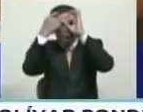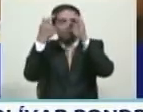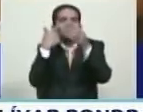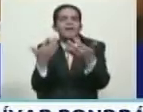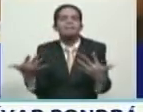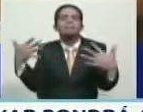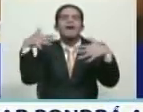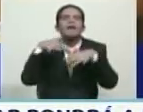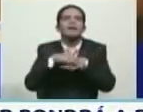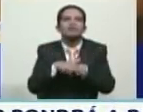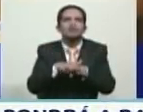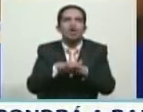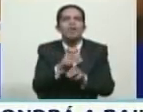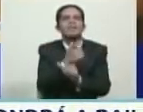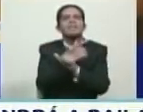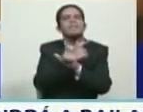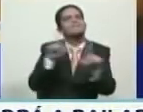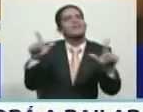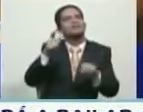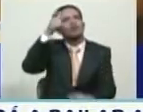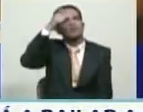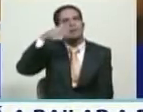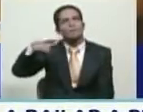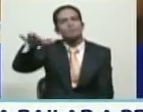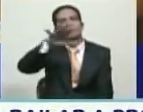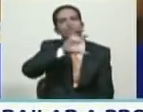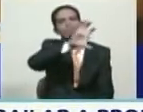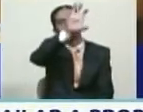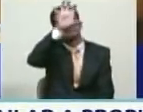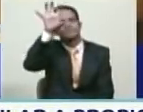esa liberación de nuestros pueblos.